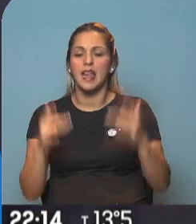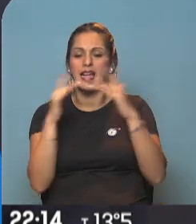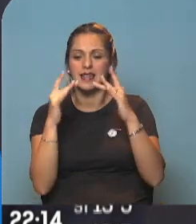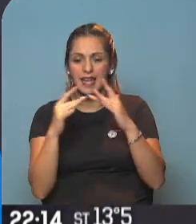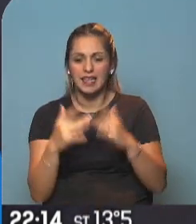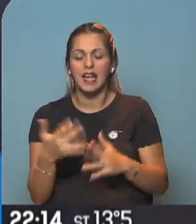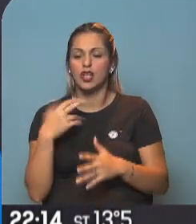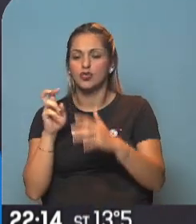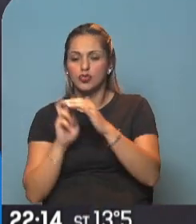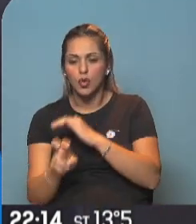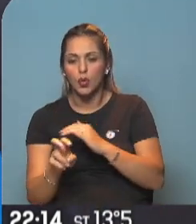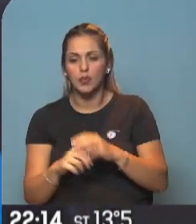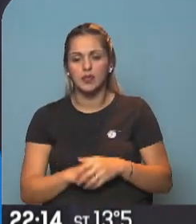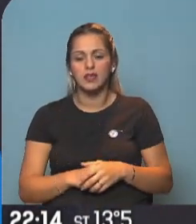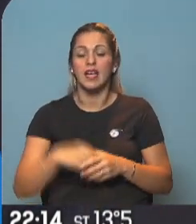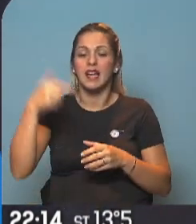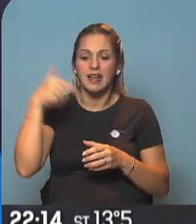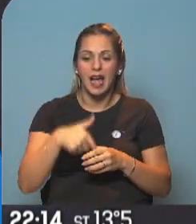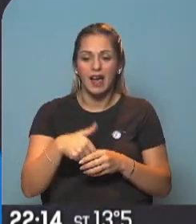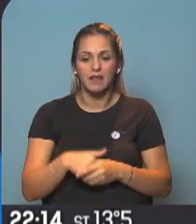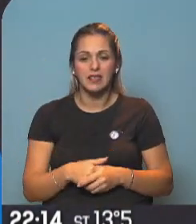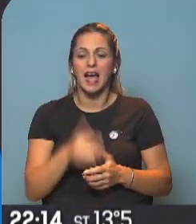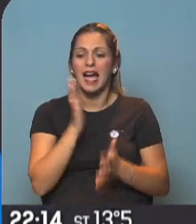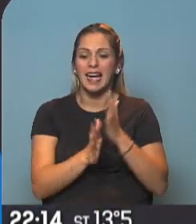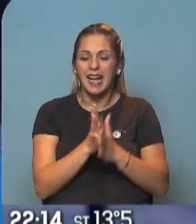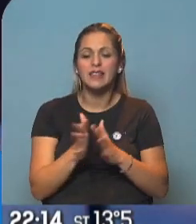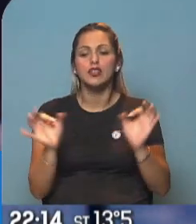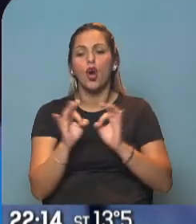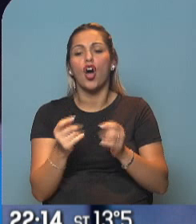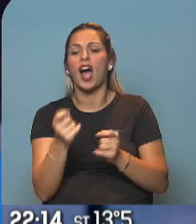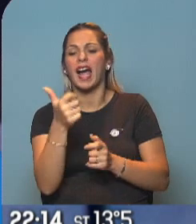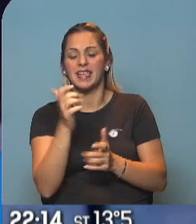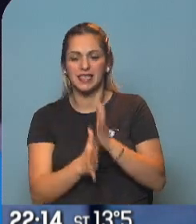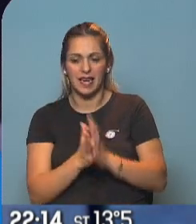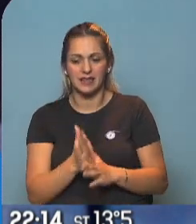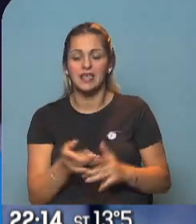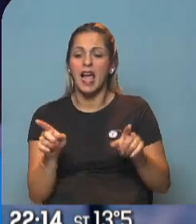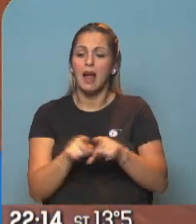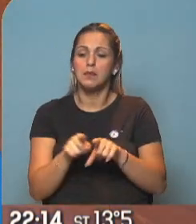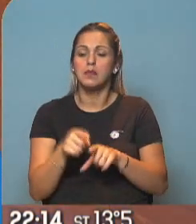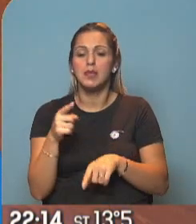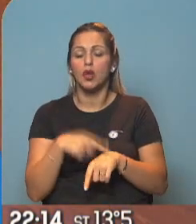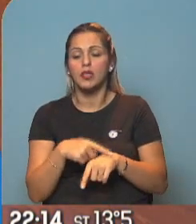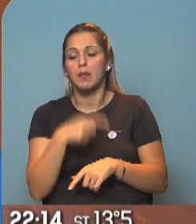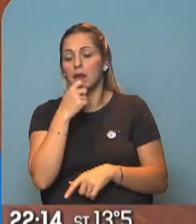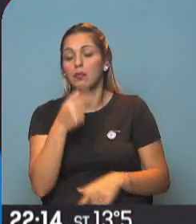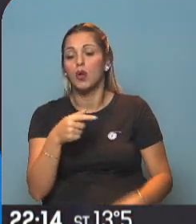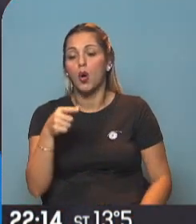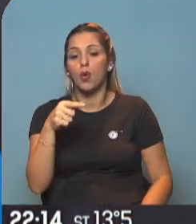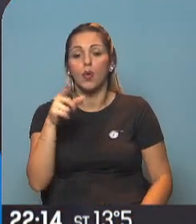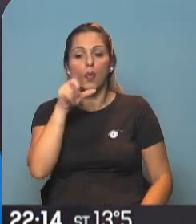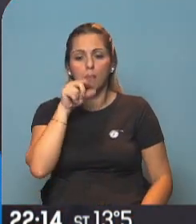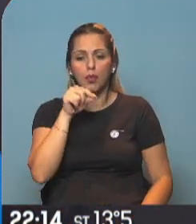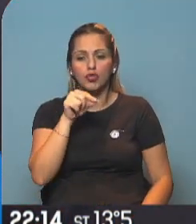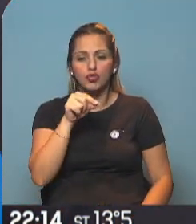internet, el subte, el combustible son o gratis o casi gratis, digamos, ¿no? Al mismo tiempo, de repente, un pollo cuesta medio salario, digamos.